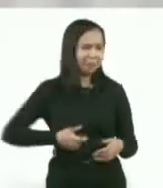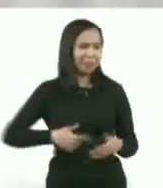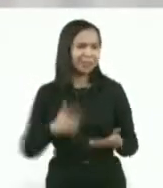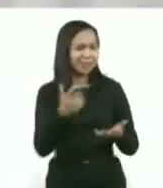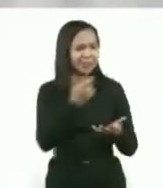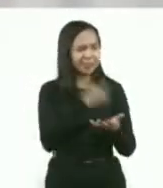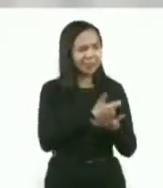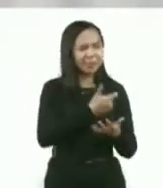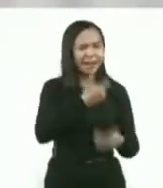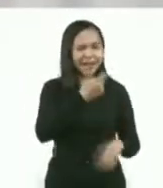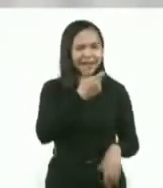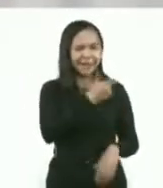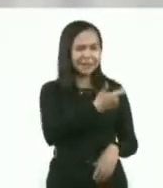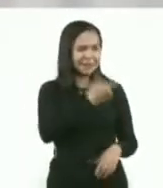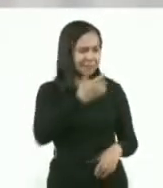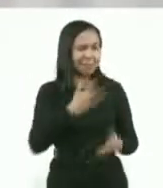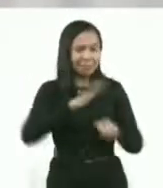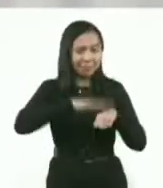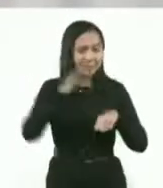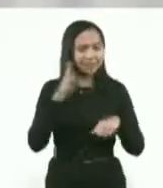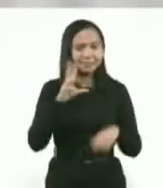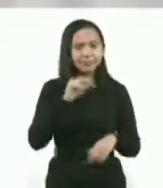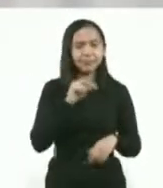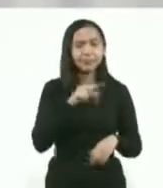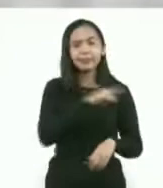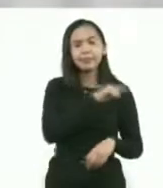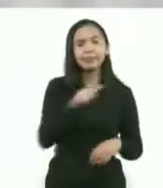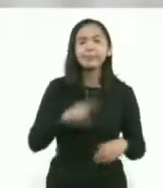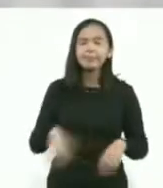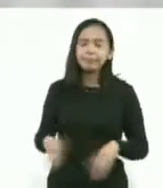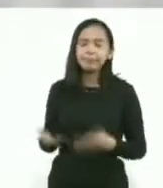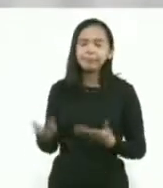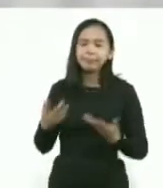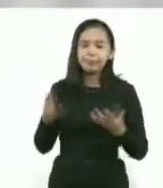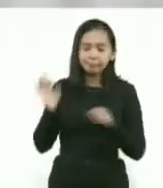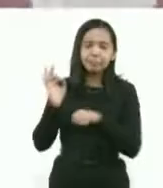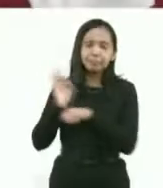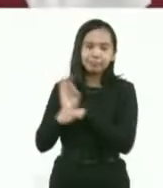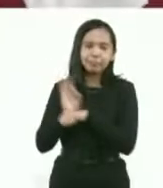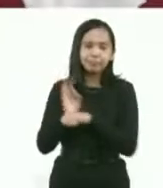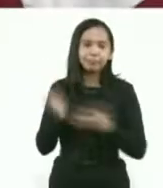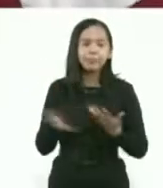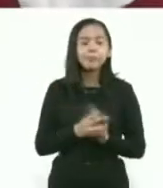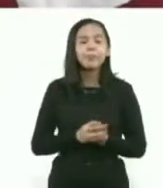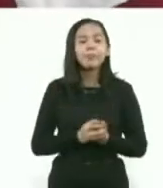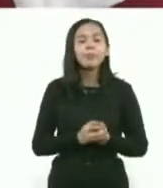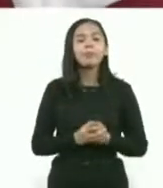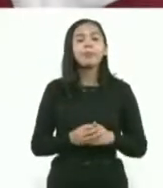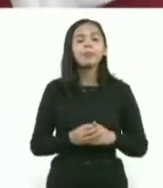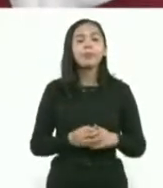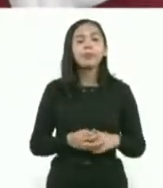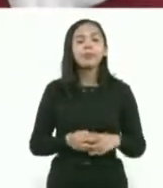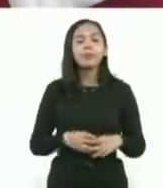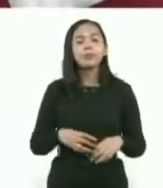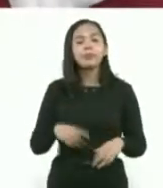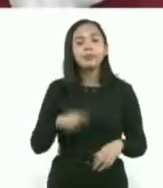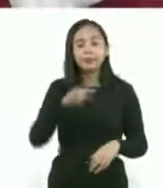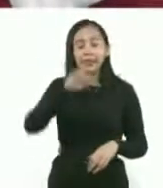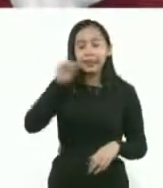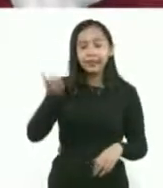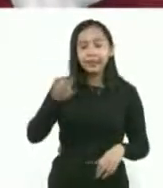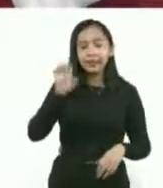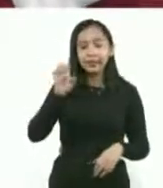5, 6 pesos que se están ahorrando por no pagar el IEPS, debe de llegar al bolsillo de